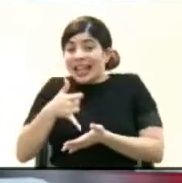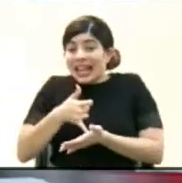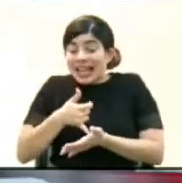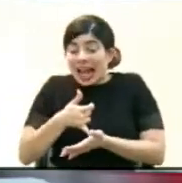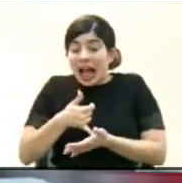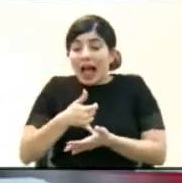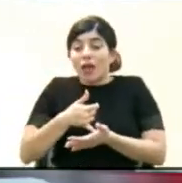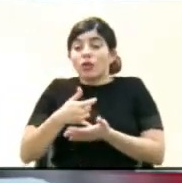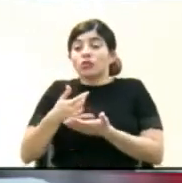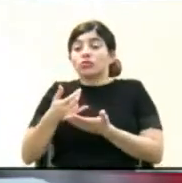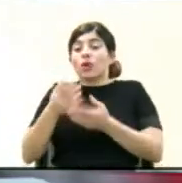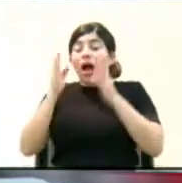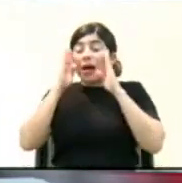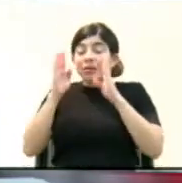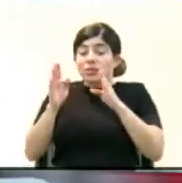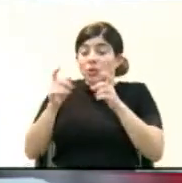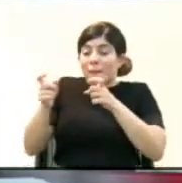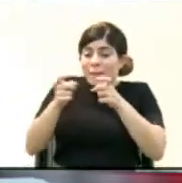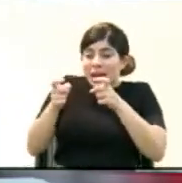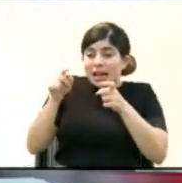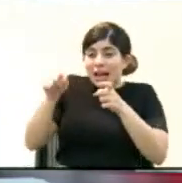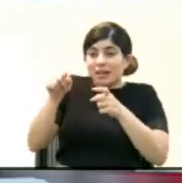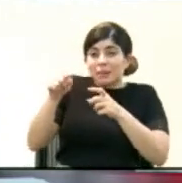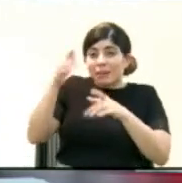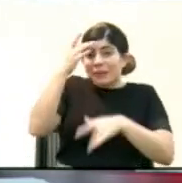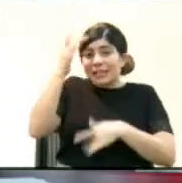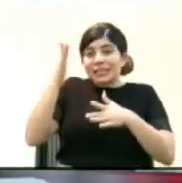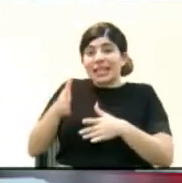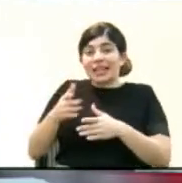ese tipo de manejo, no hay.